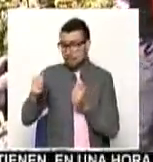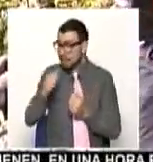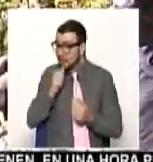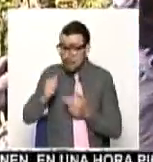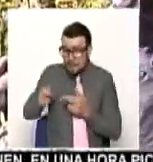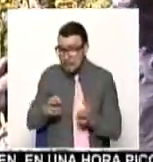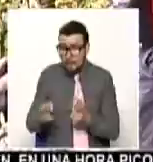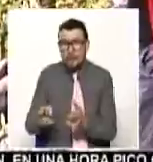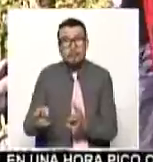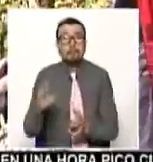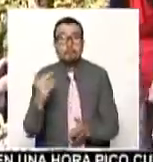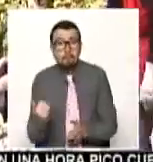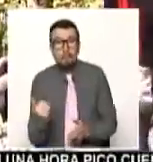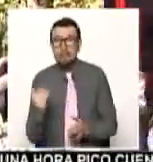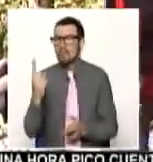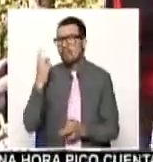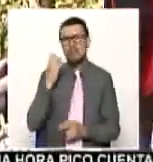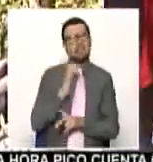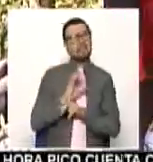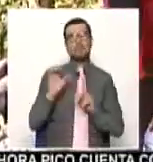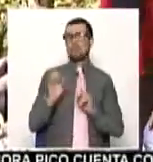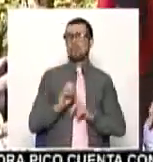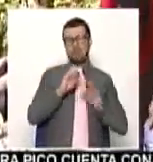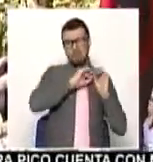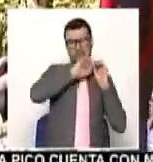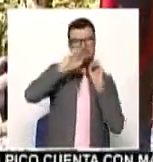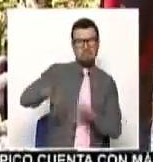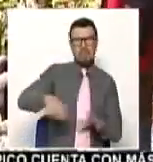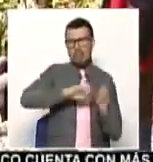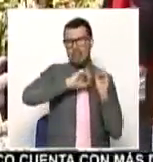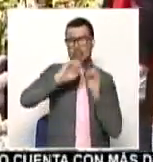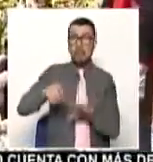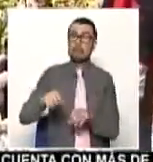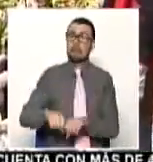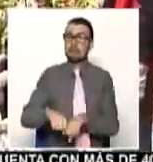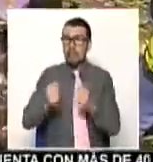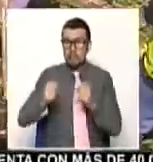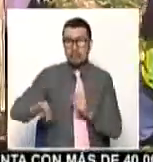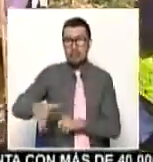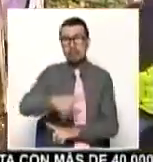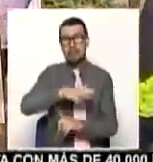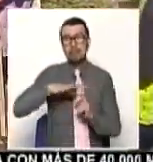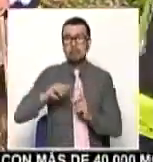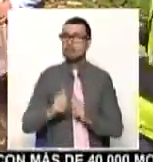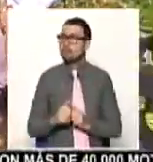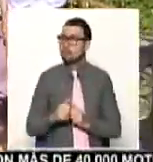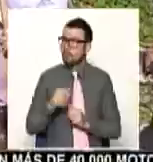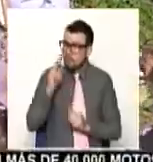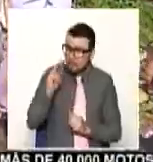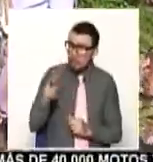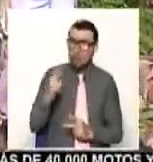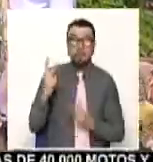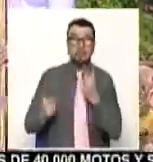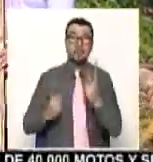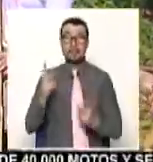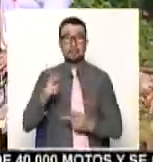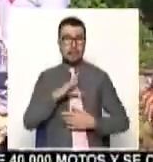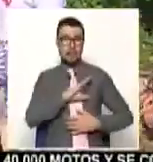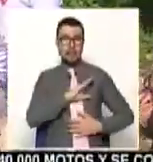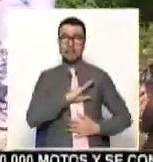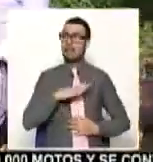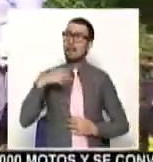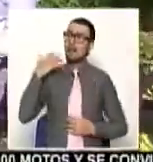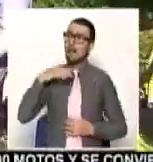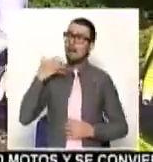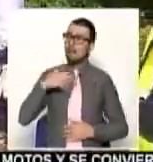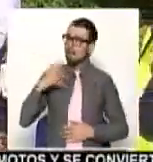Lamentablemente aquí está reflejada la falta de cultura ciudadana. Hay un grave daño ambiental. Una sorpresiva visita de funcionarios de la alcaldía de Armenia